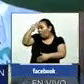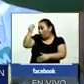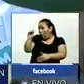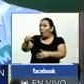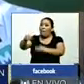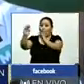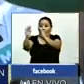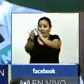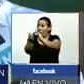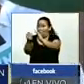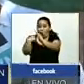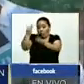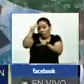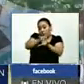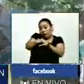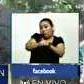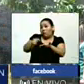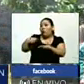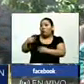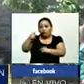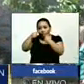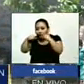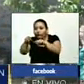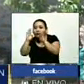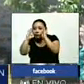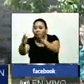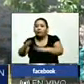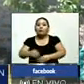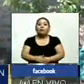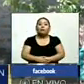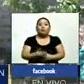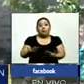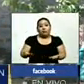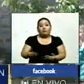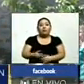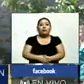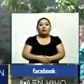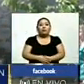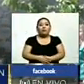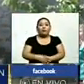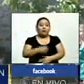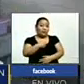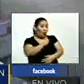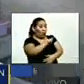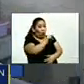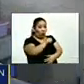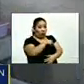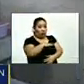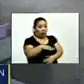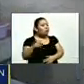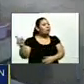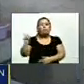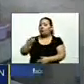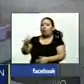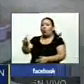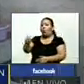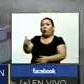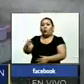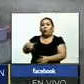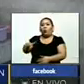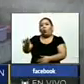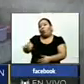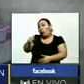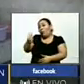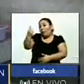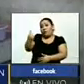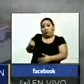anotar aquellas casas que no quieran abrir porque se les va a dar seguimiento. Sí. ¿Verdad? ¿Otra campaña? No, otra campaña. Podemos venir con otro tipo